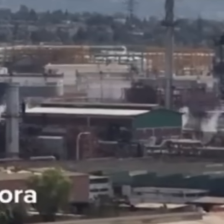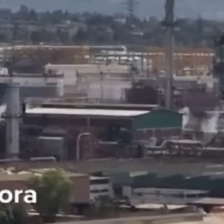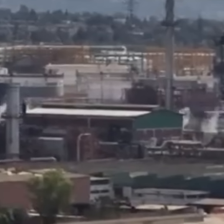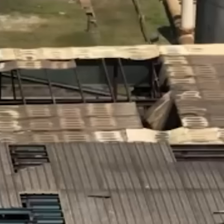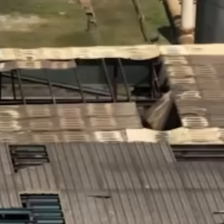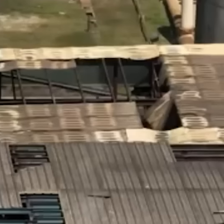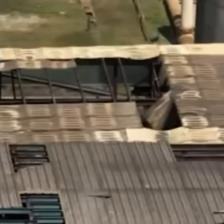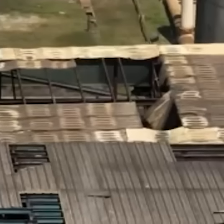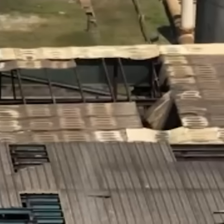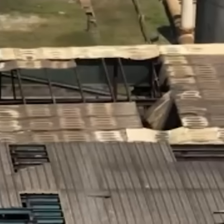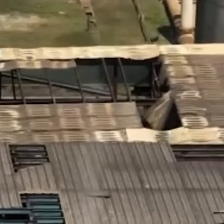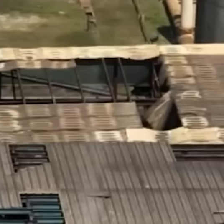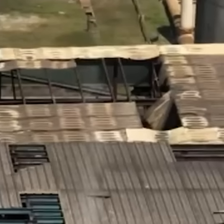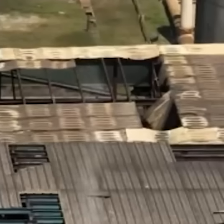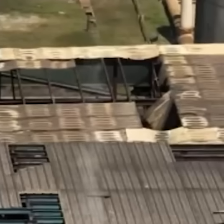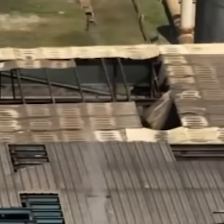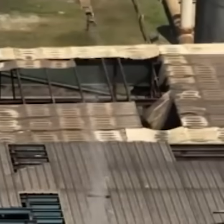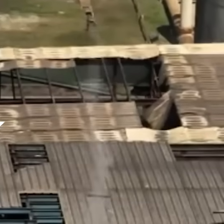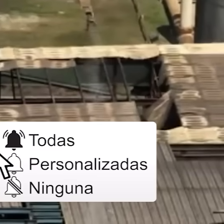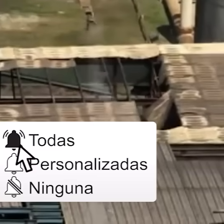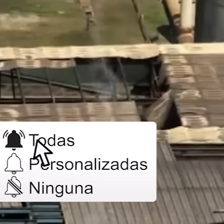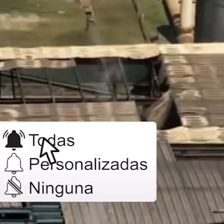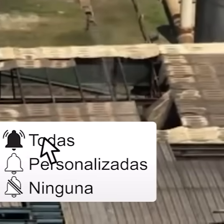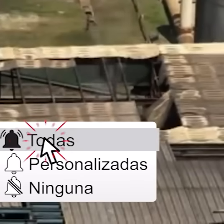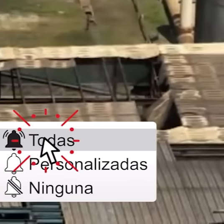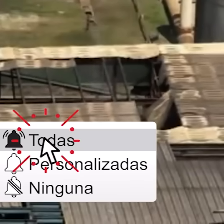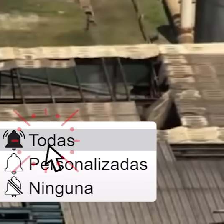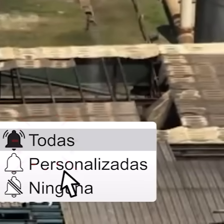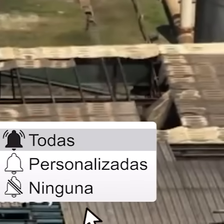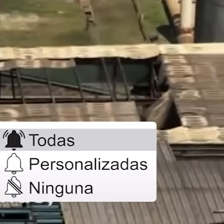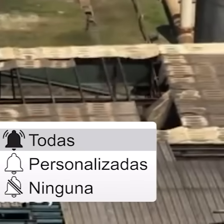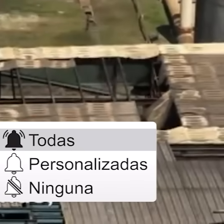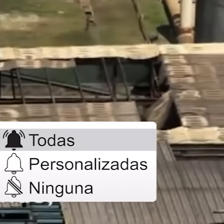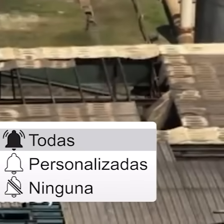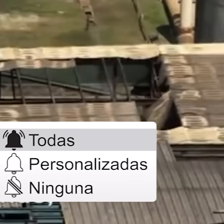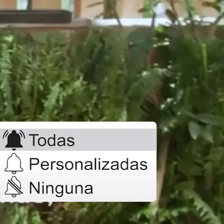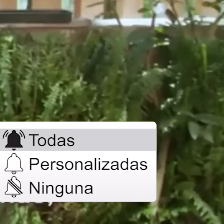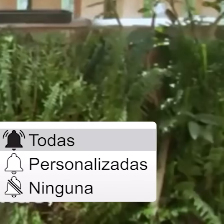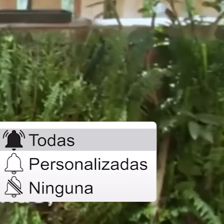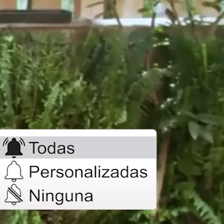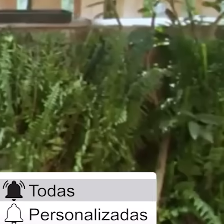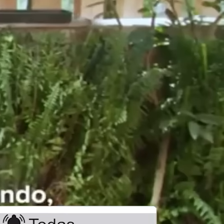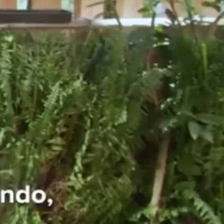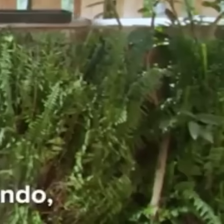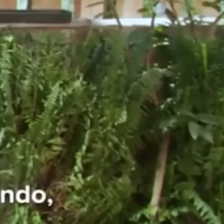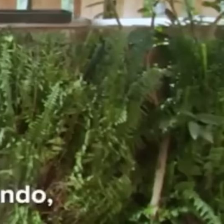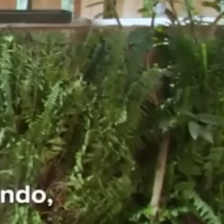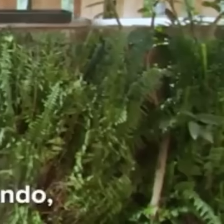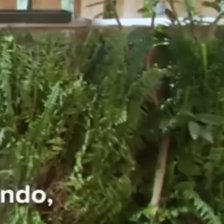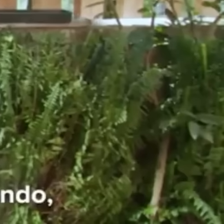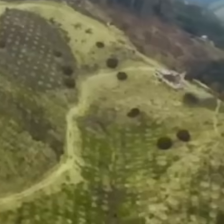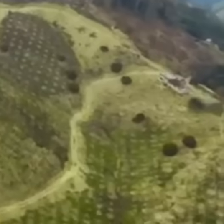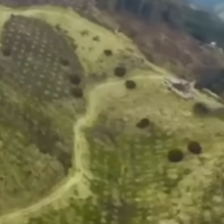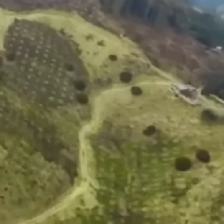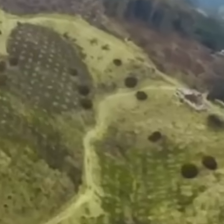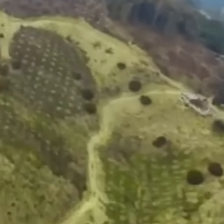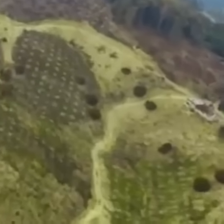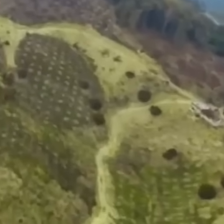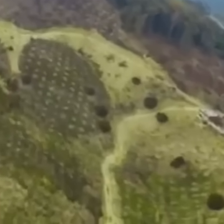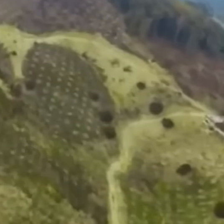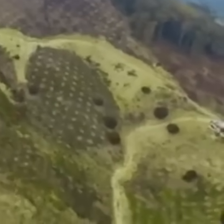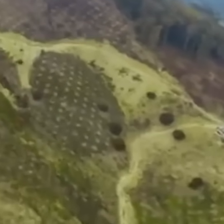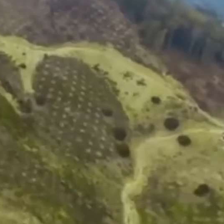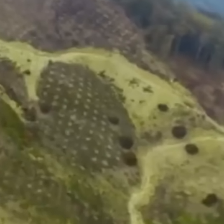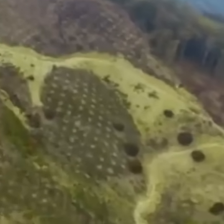senadora es modernizar Pemex y CFE. Empresas que le entiendan al mundo, que estén